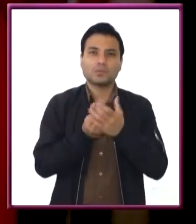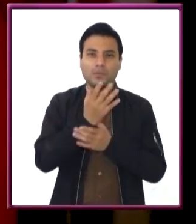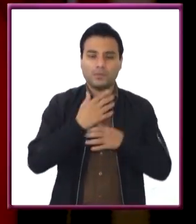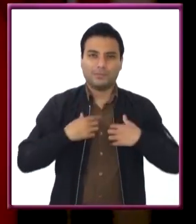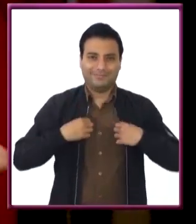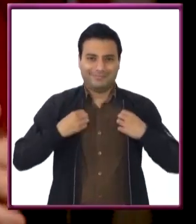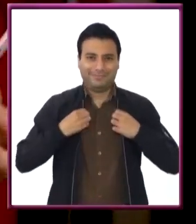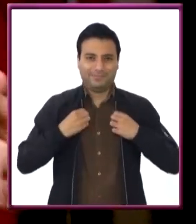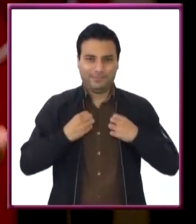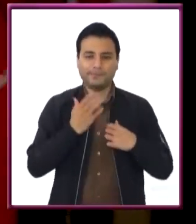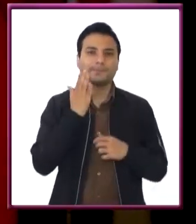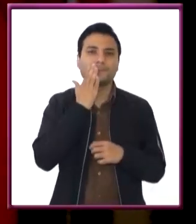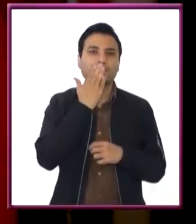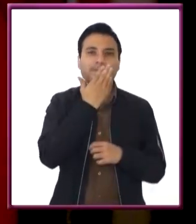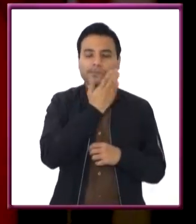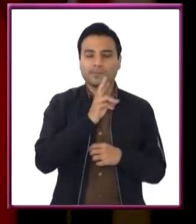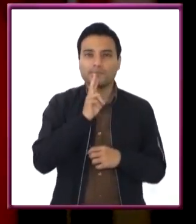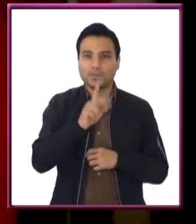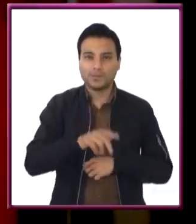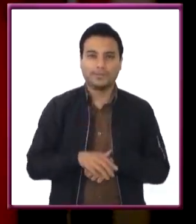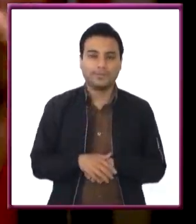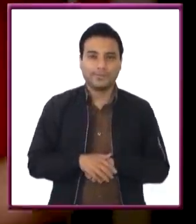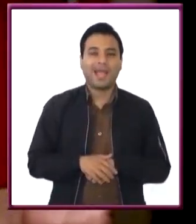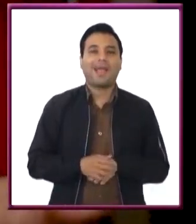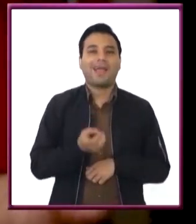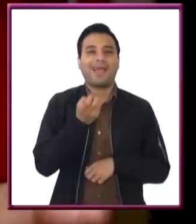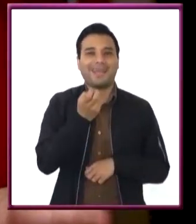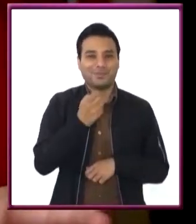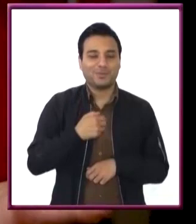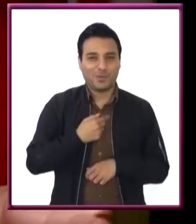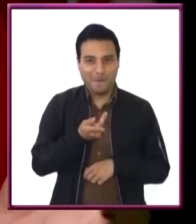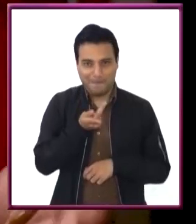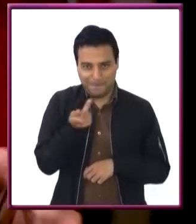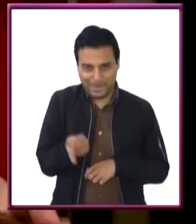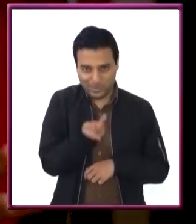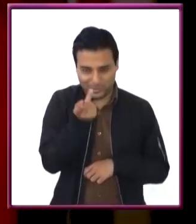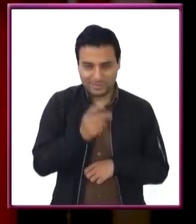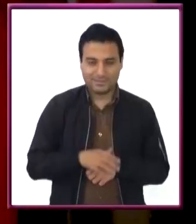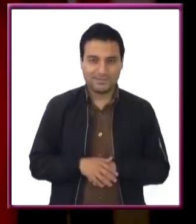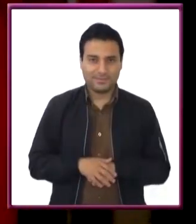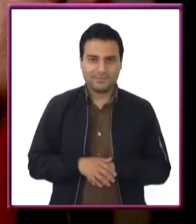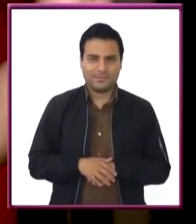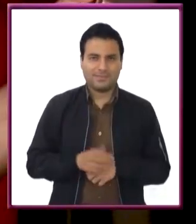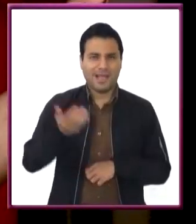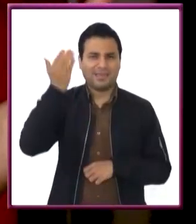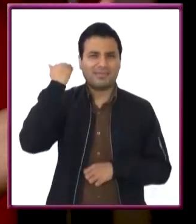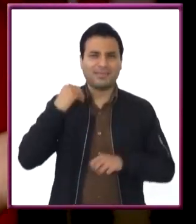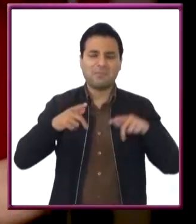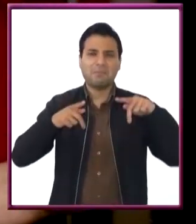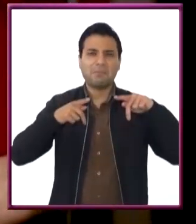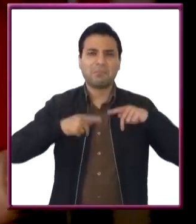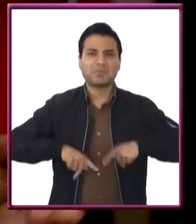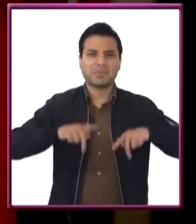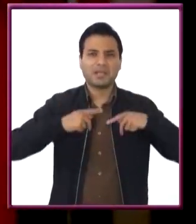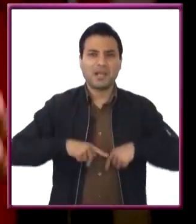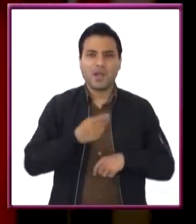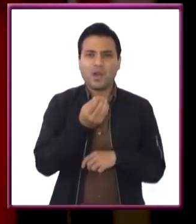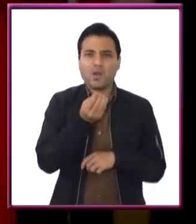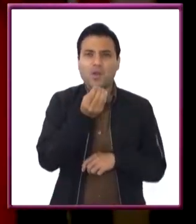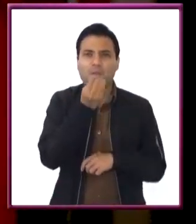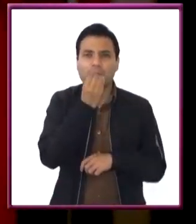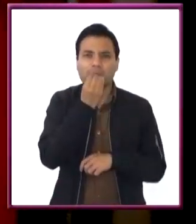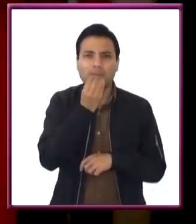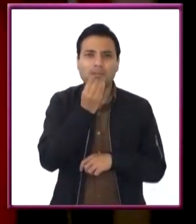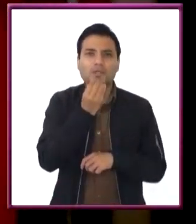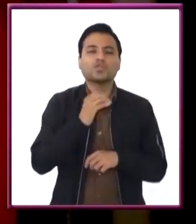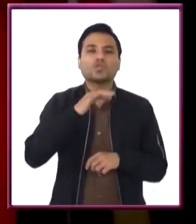justo que mencionas ahorita lo de las servilletas, Alejandro, era la siguiente pregunta que te iba a hacer. Es decir, los comensales antes, ¿cómo le